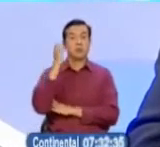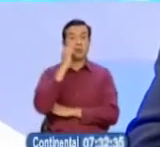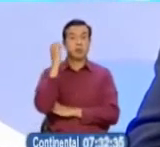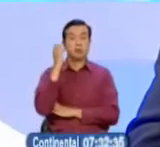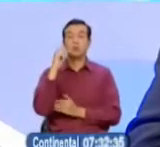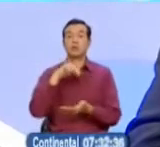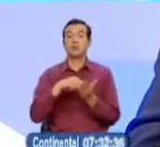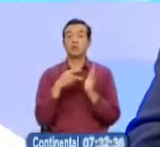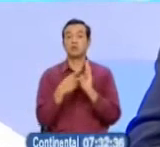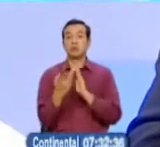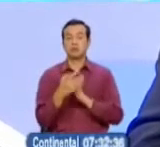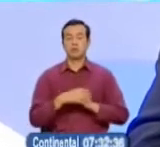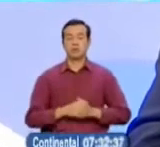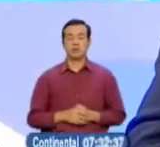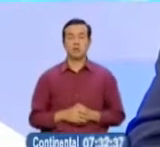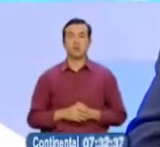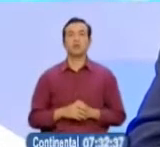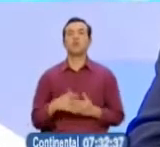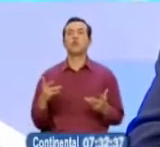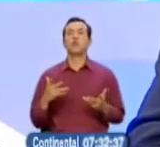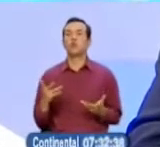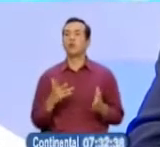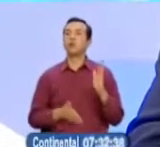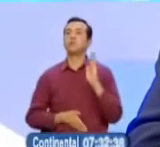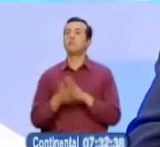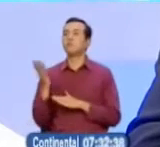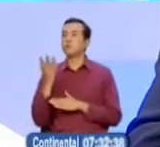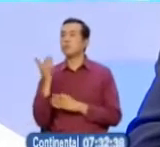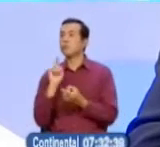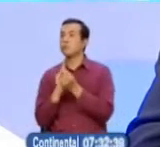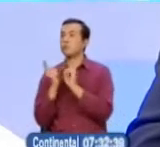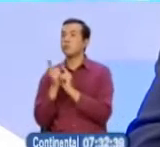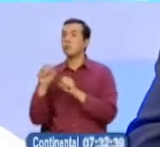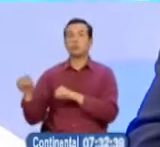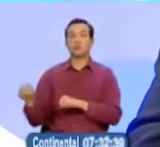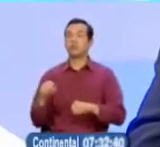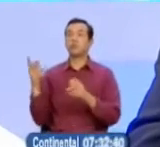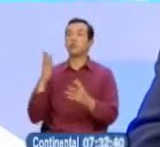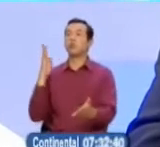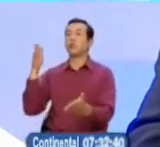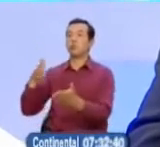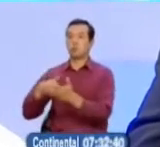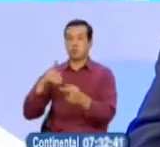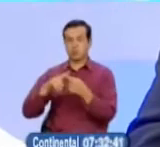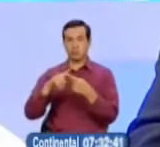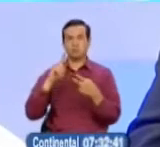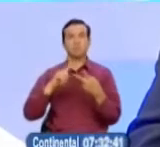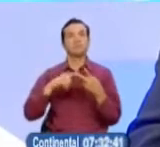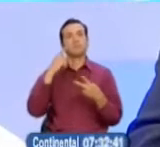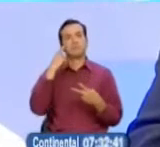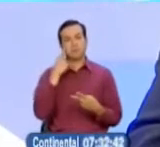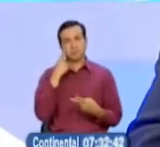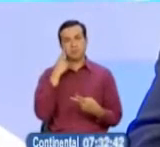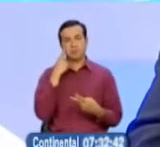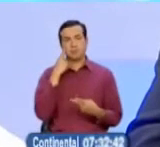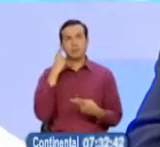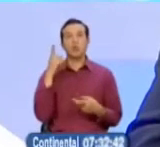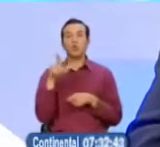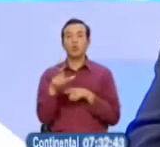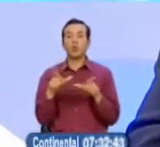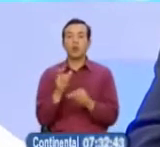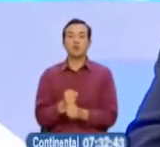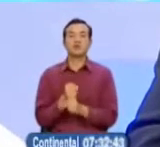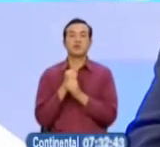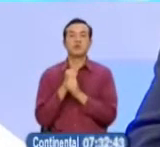quiere decir, por ejemplo, que sepamos dónde nos vamos a reunir en caso de un sismo, ¿no? Que sepamos cuáles son los sitios